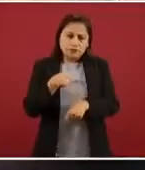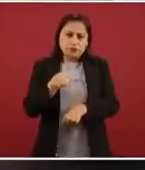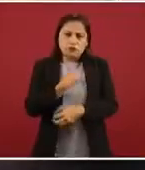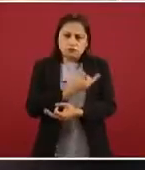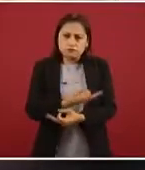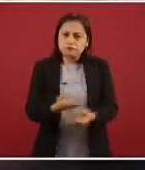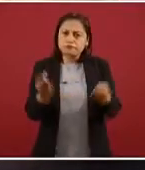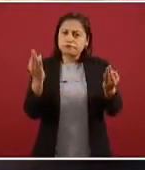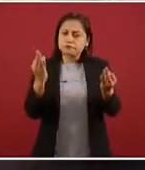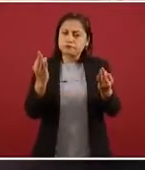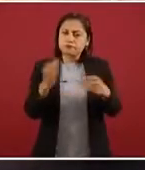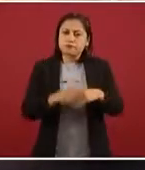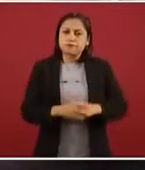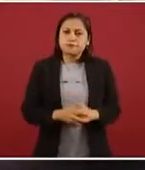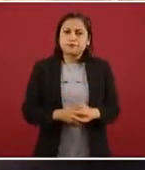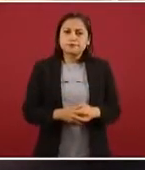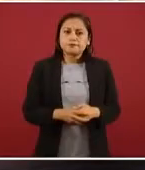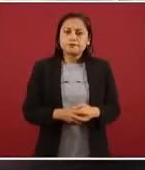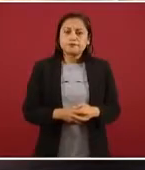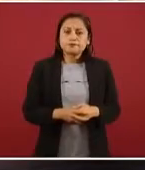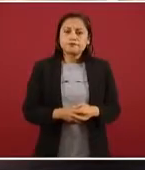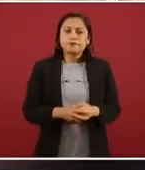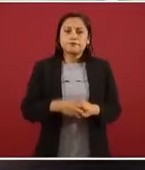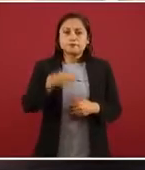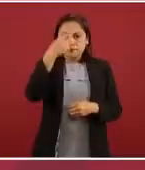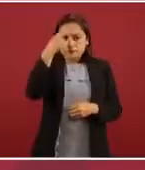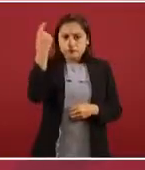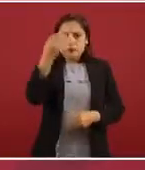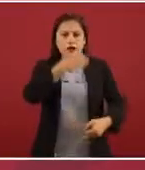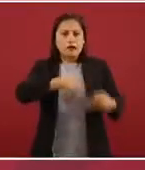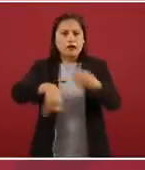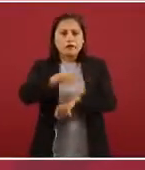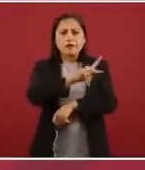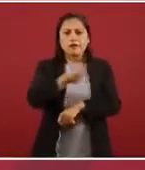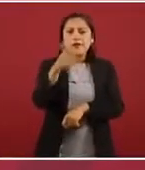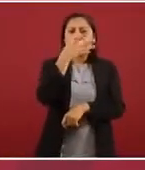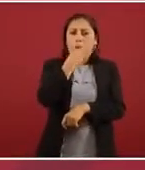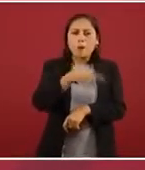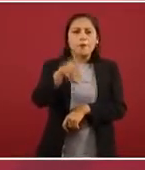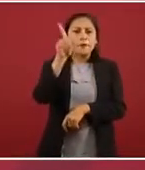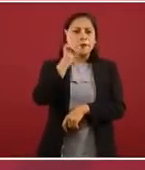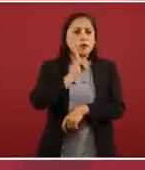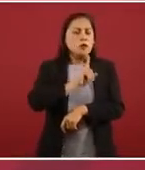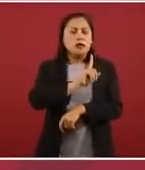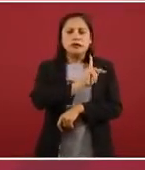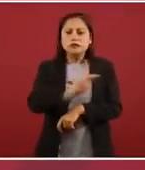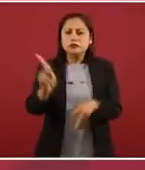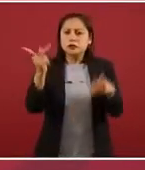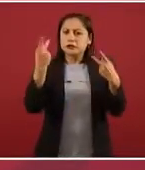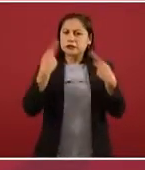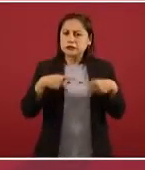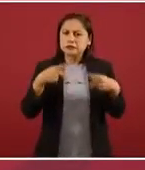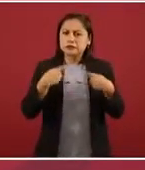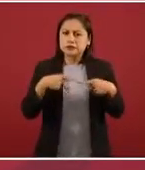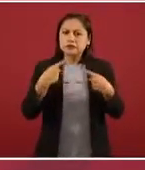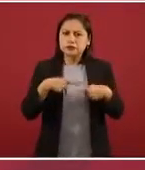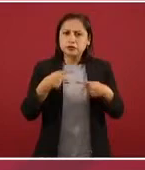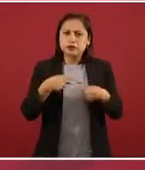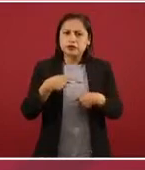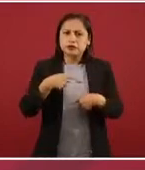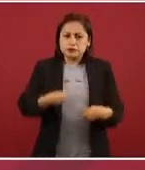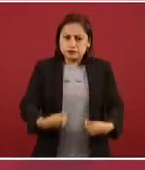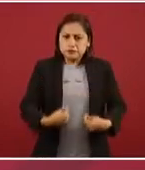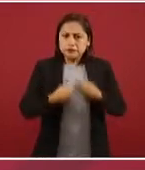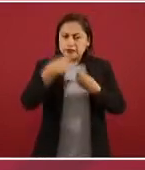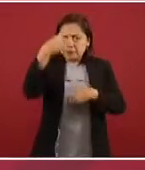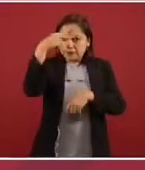tenemos todos que ayudar, todas las personas, los ciudadanos,